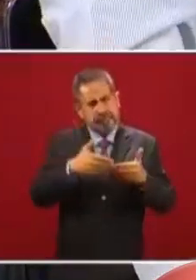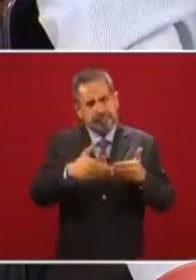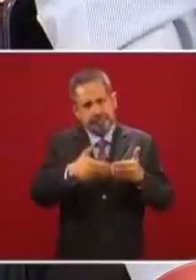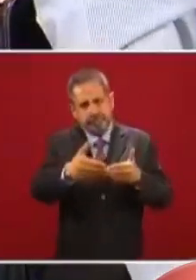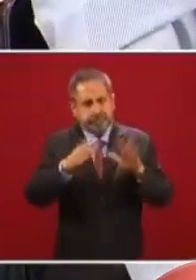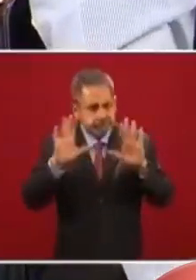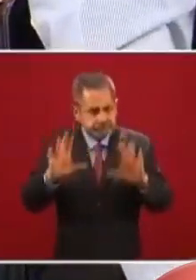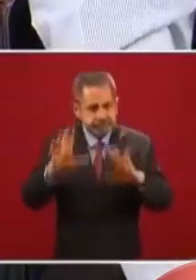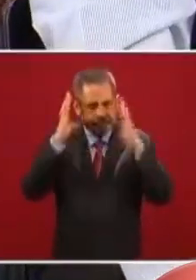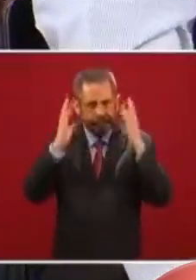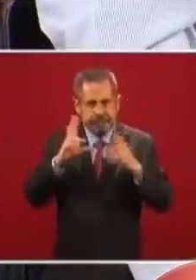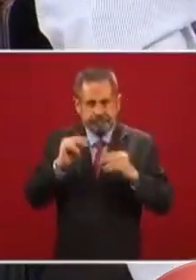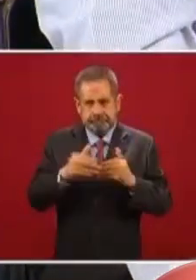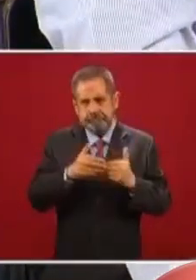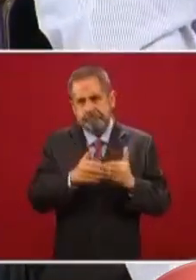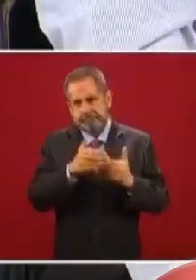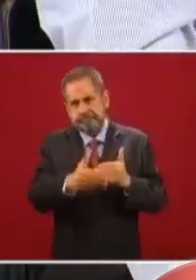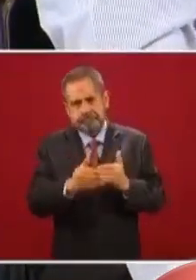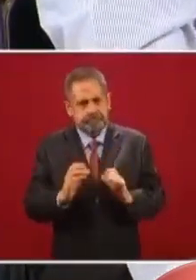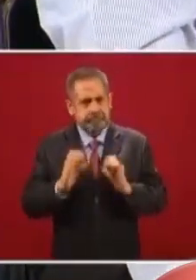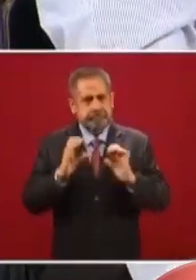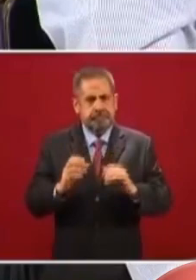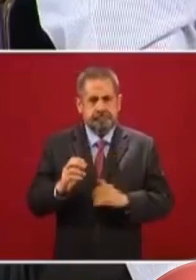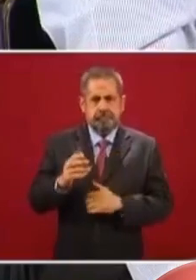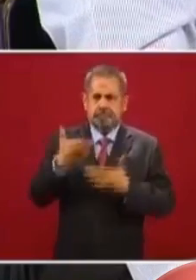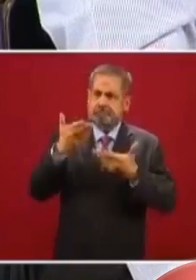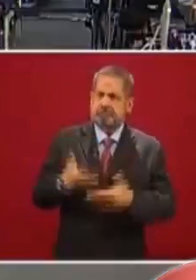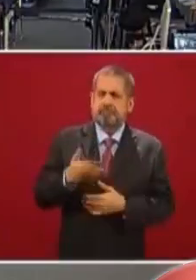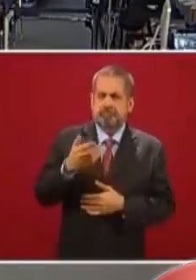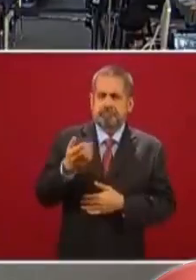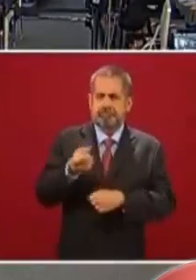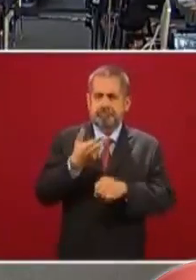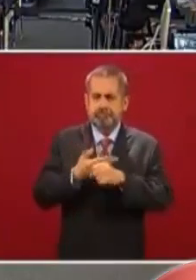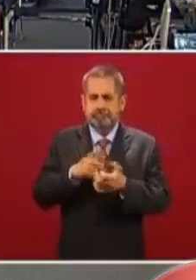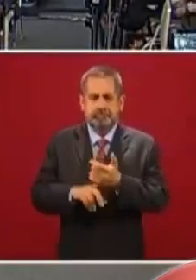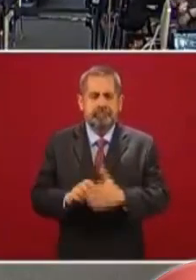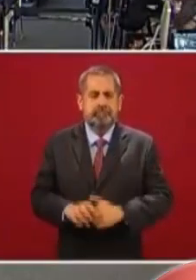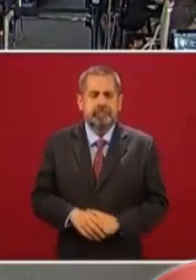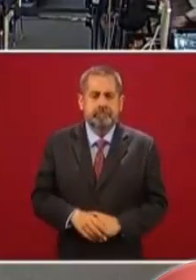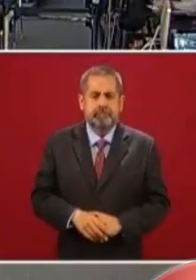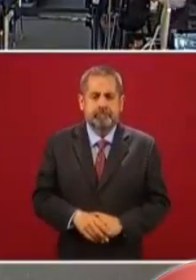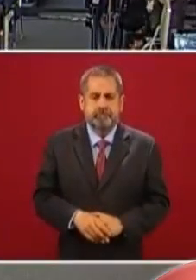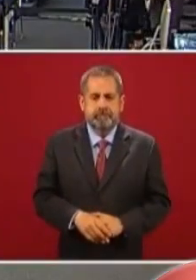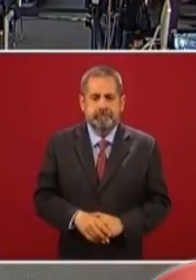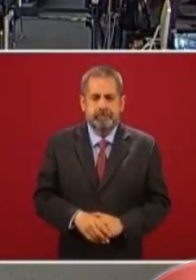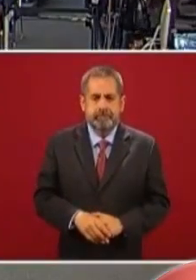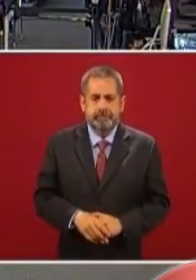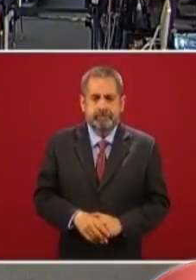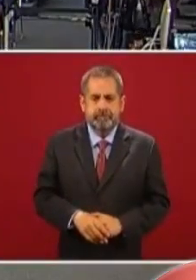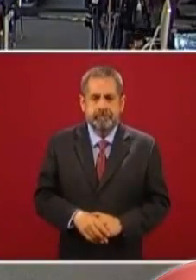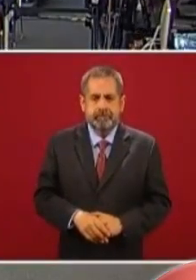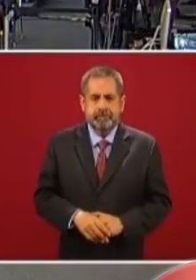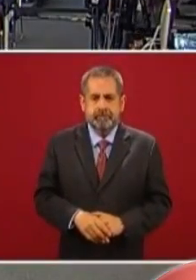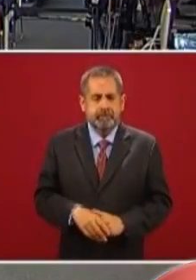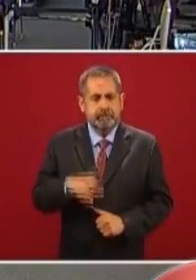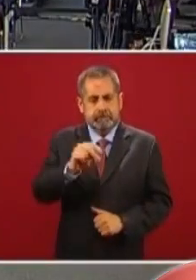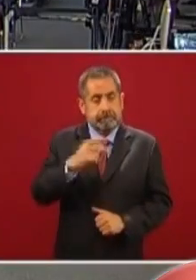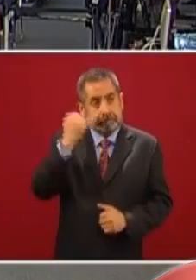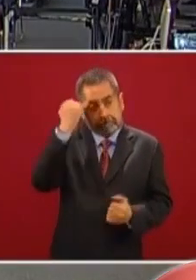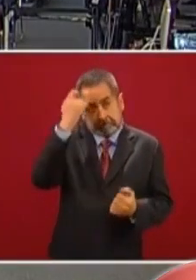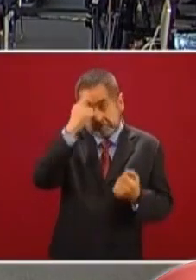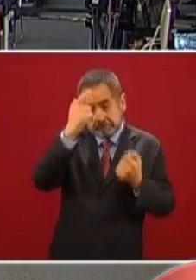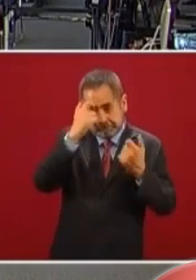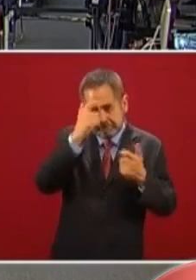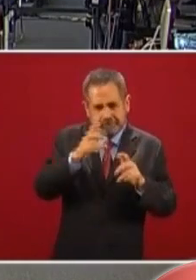prisa y que se siga cuidando el nombre de la Secretaría. No, pues no son ocurrencias,